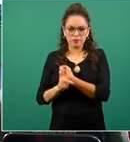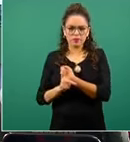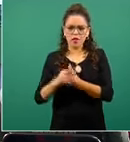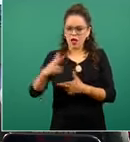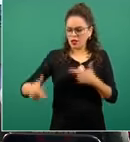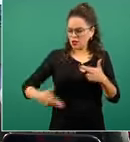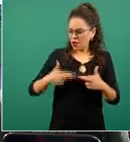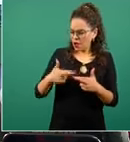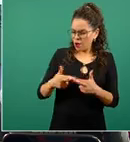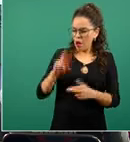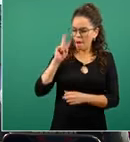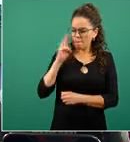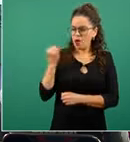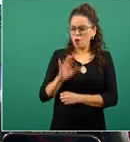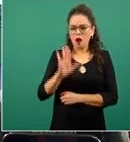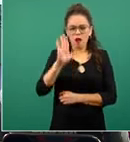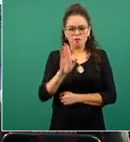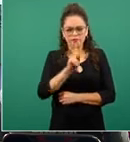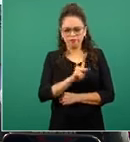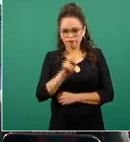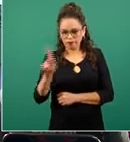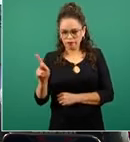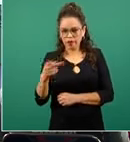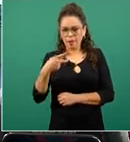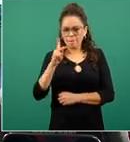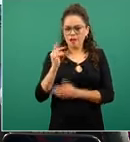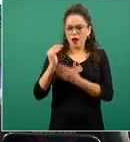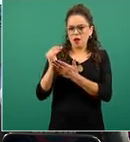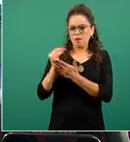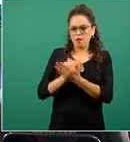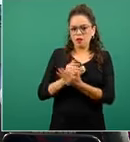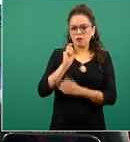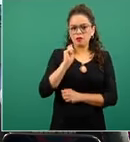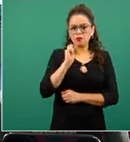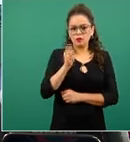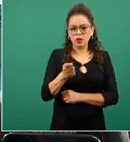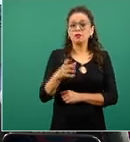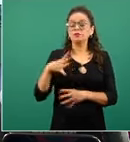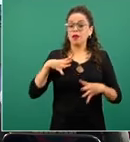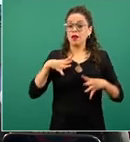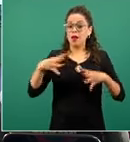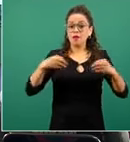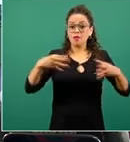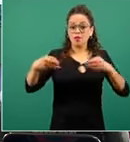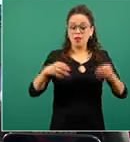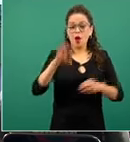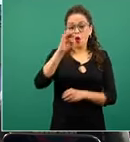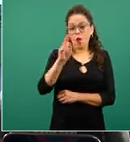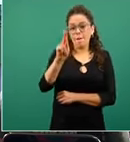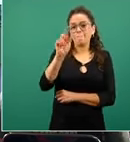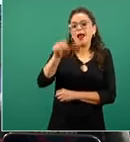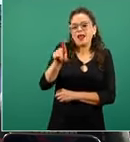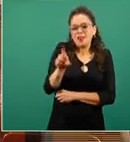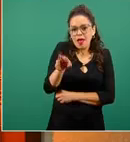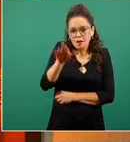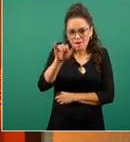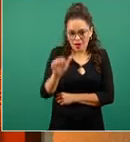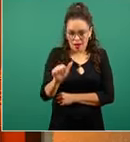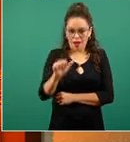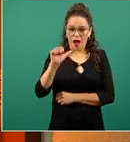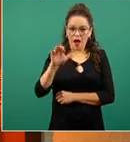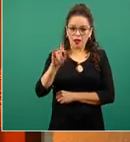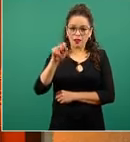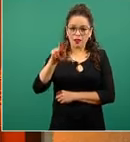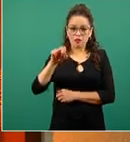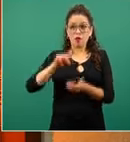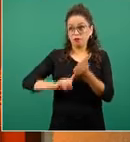este comportamiento y una menor contribución a lo que representa la epidemia, la pandemia en este caso activa a nivel